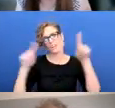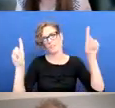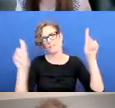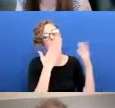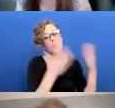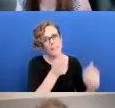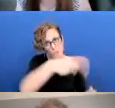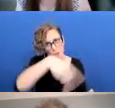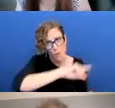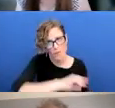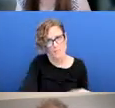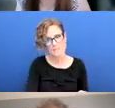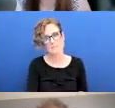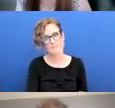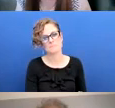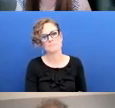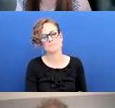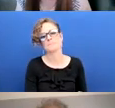ustedes.